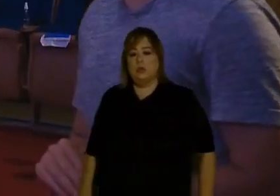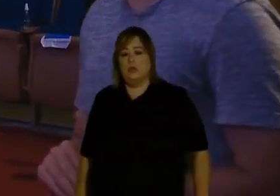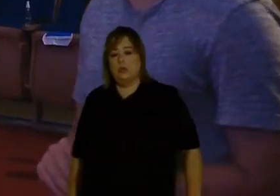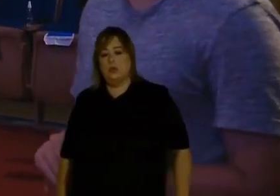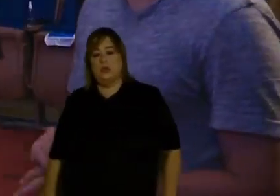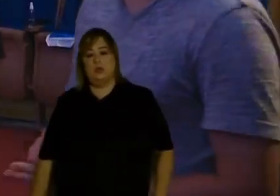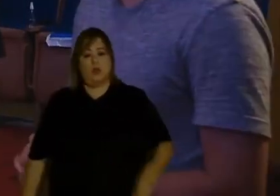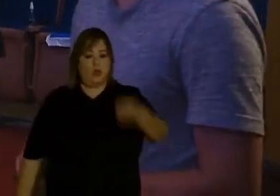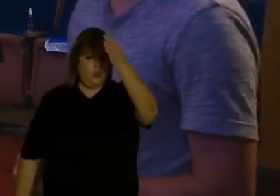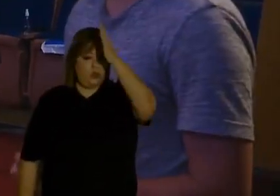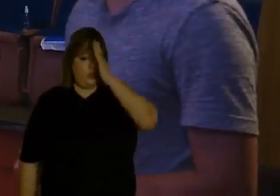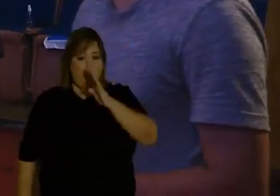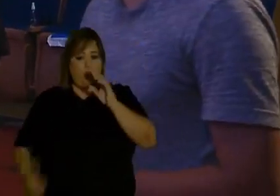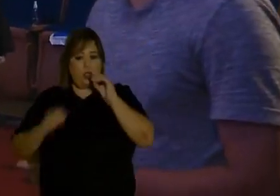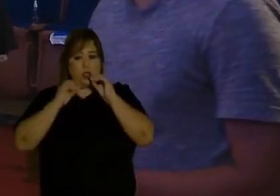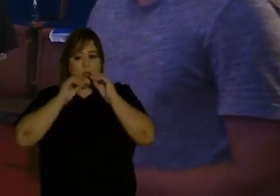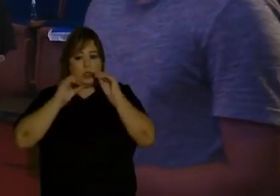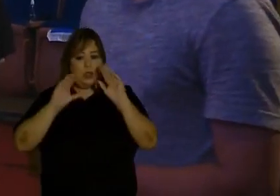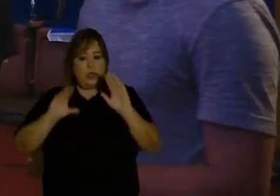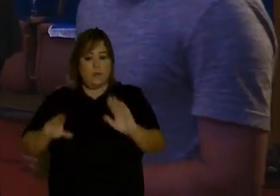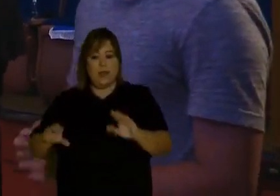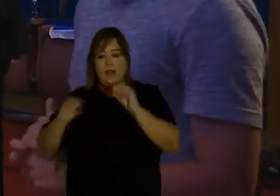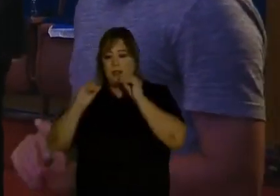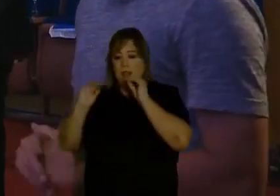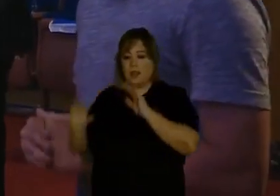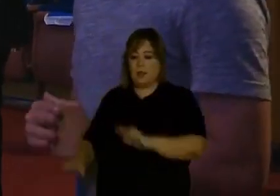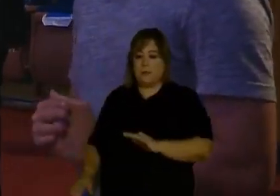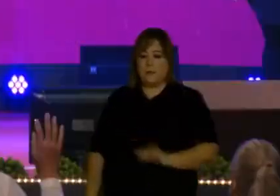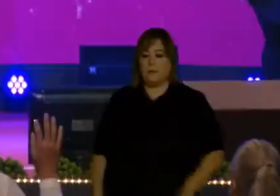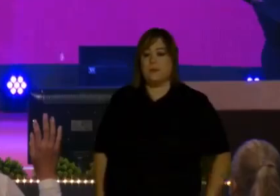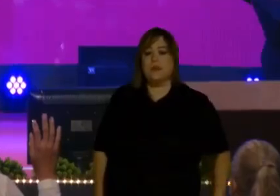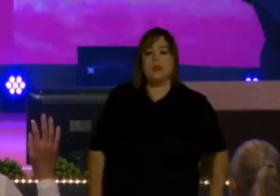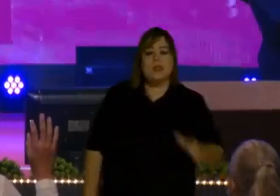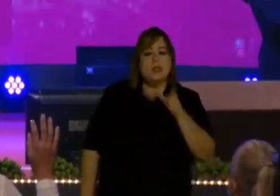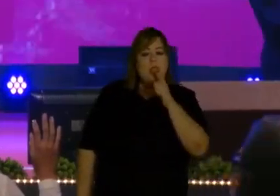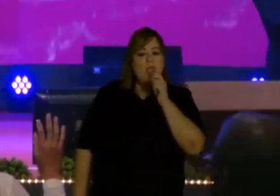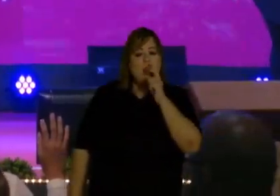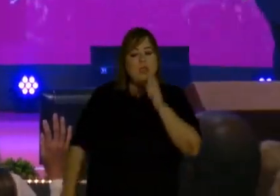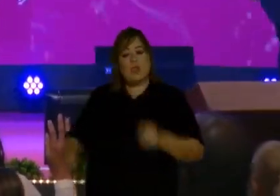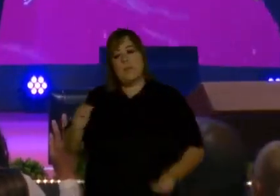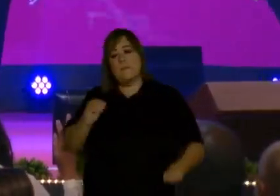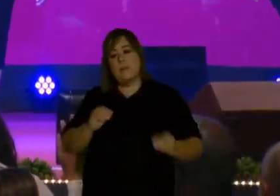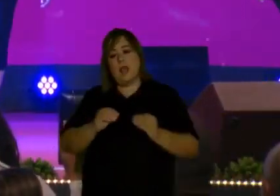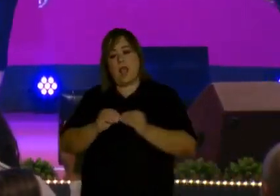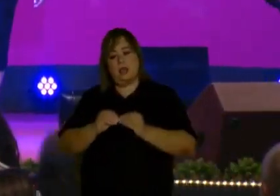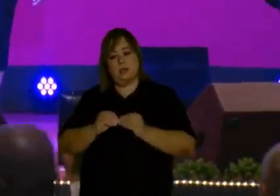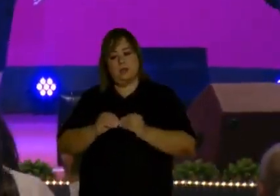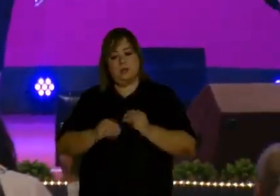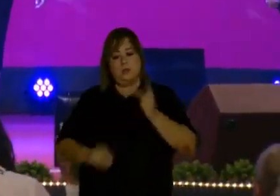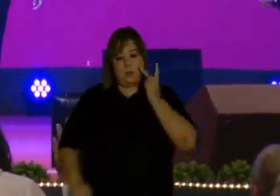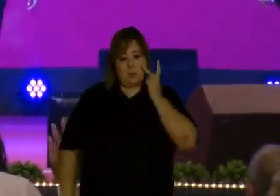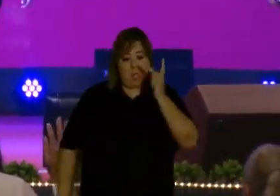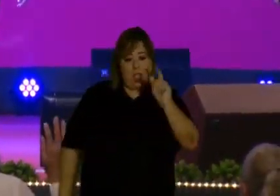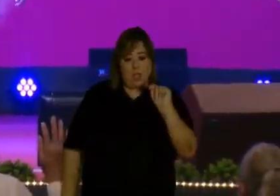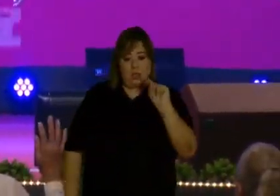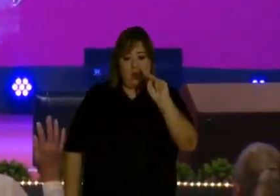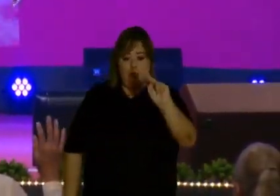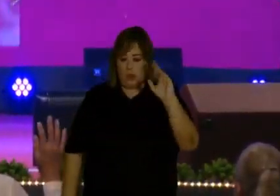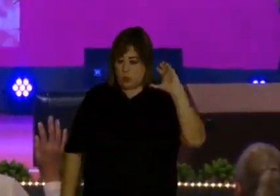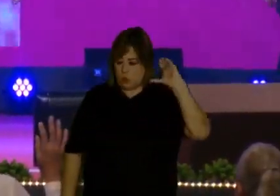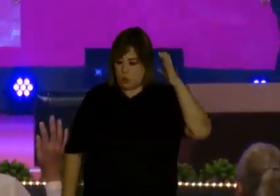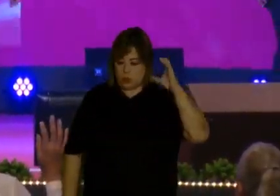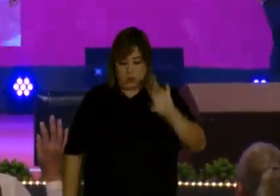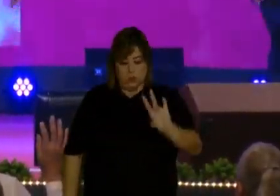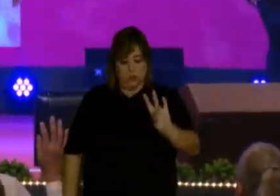Dios bendiga a esta jovencita, pastores, mire qué lindo. ¿Alguien más? Los que están a través de la televisión o las radios,